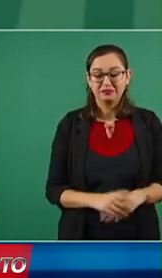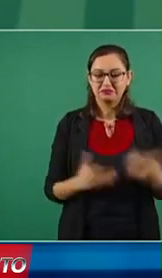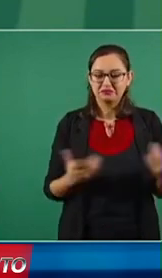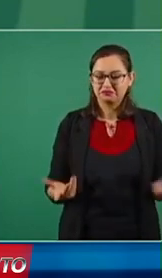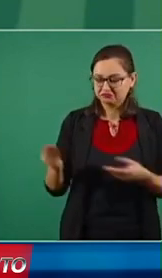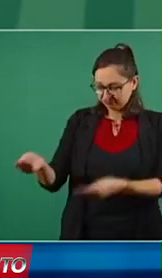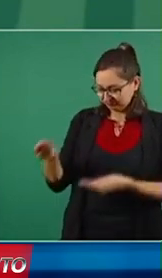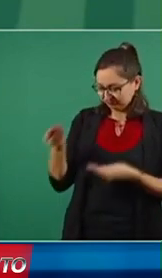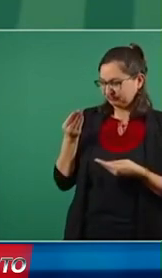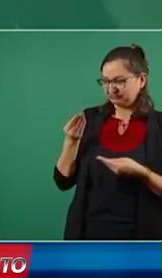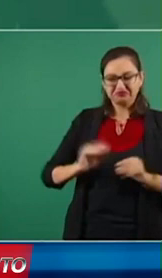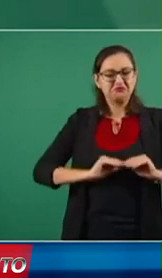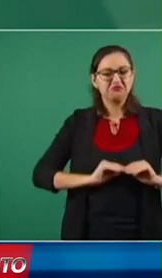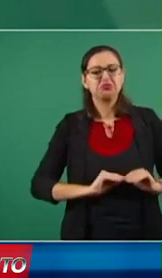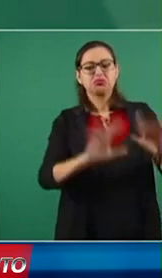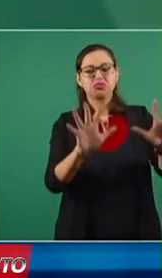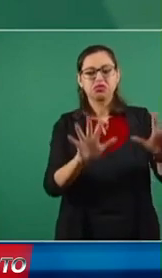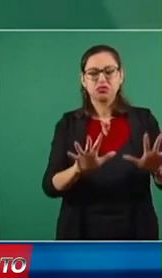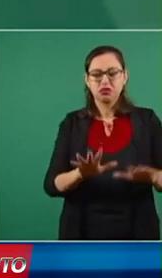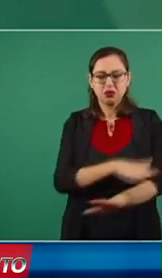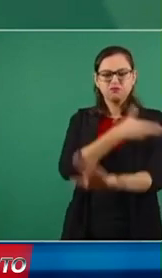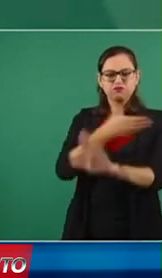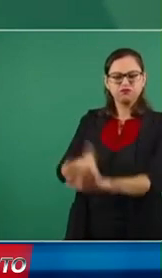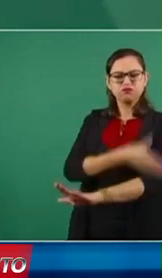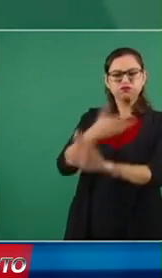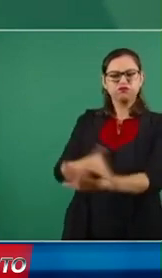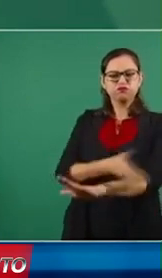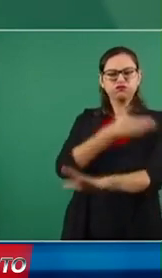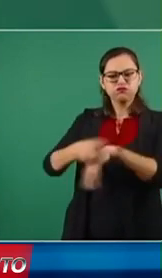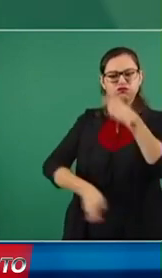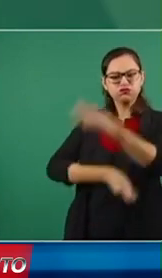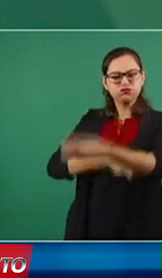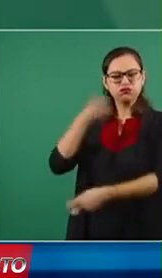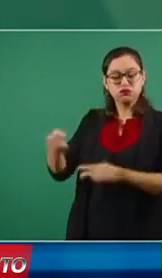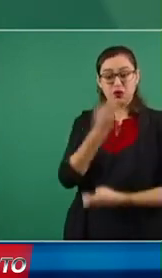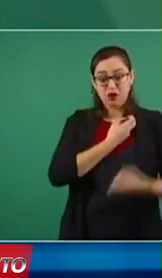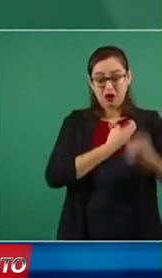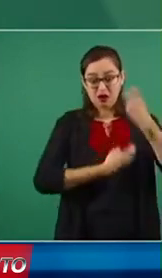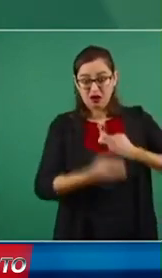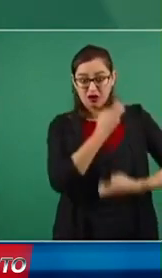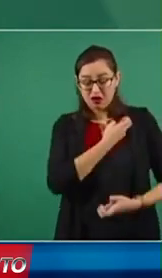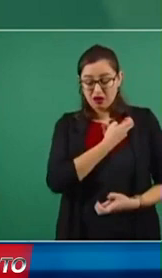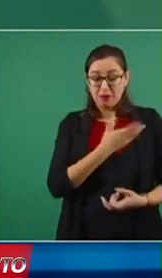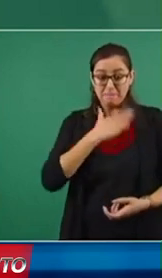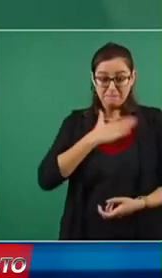estructuró el tema de las misiones médicas cubanas y fue el broker